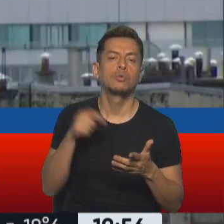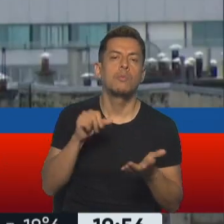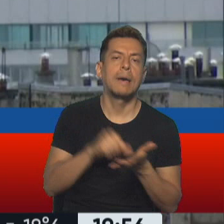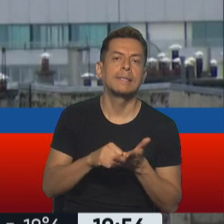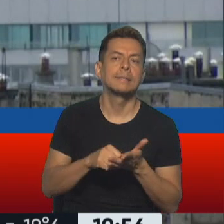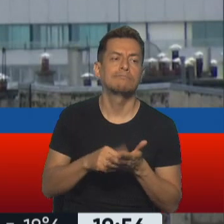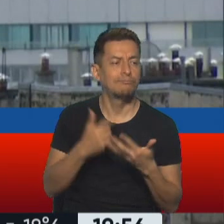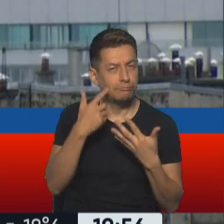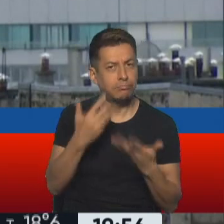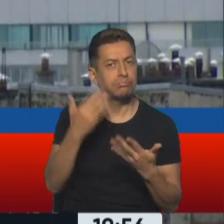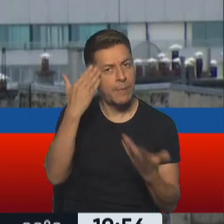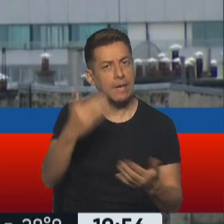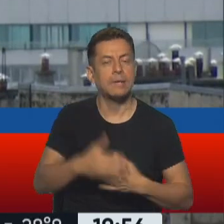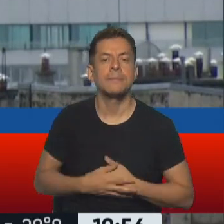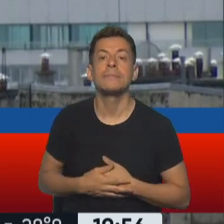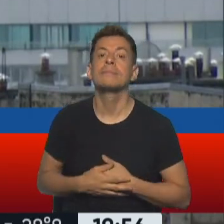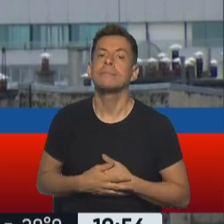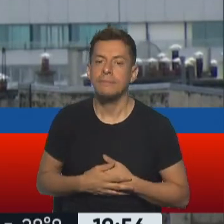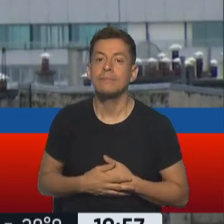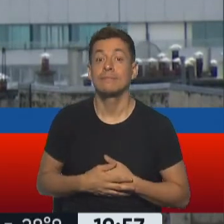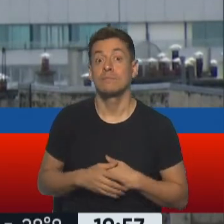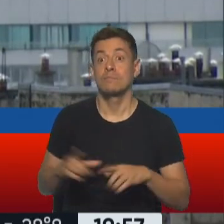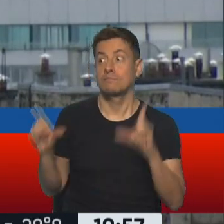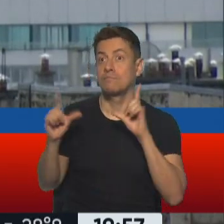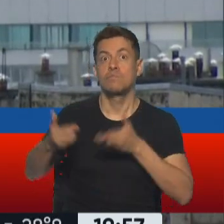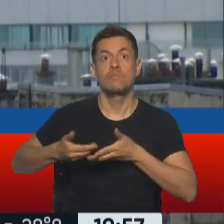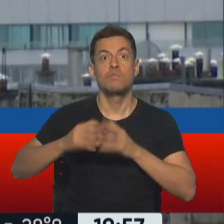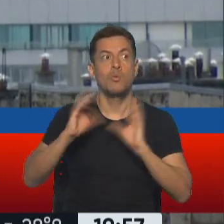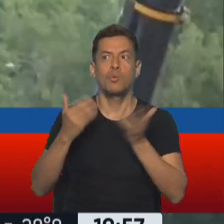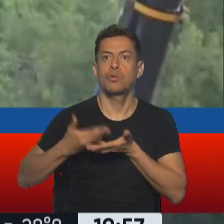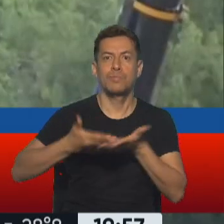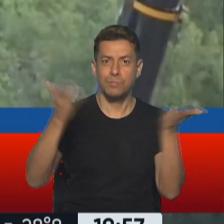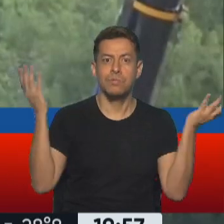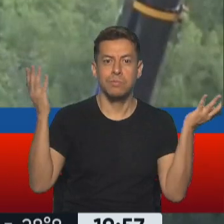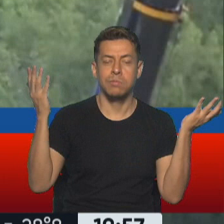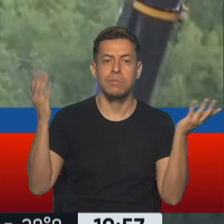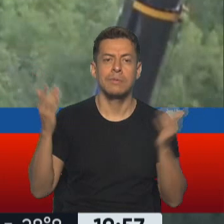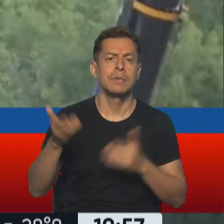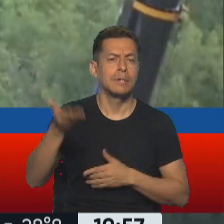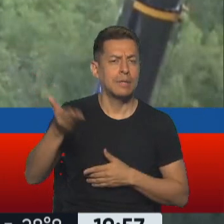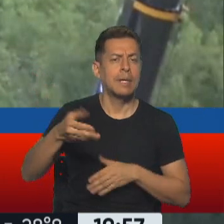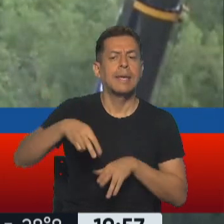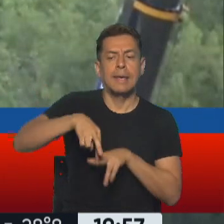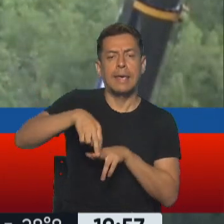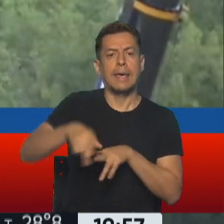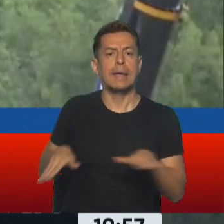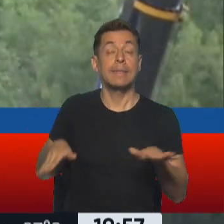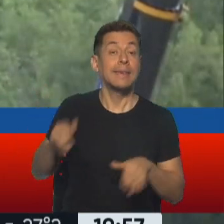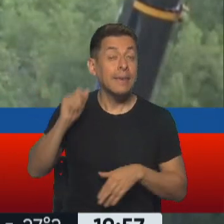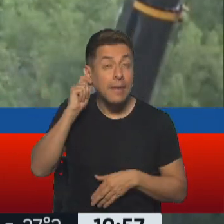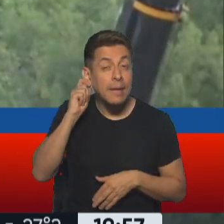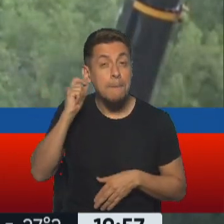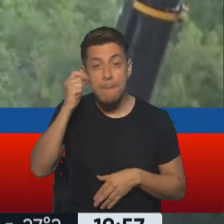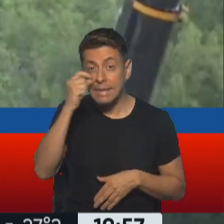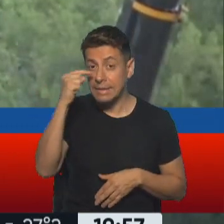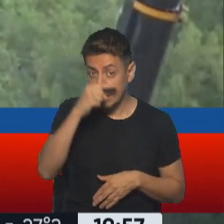Pablo. Bueno, una imagen que está recorriendo el mundo, de esta hazaña, de este equilibrista de